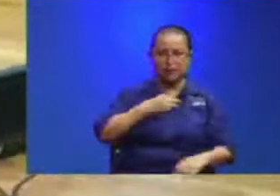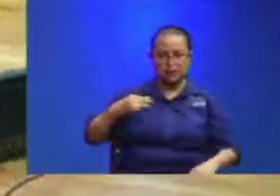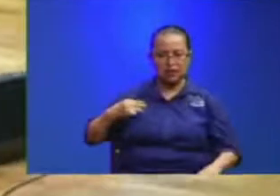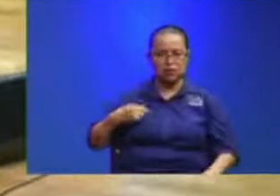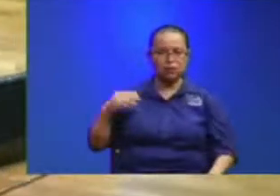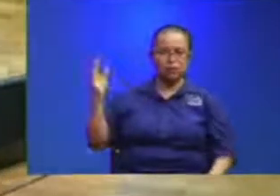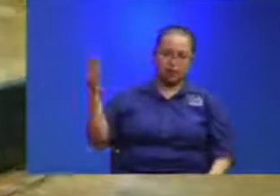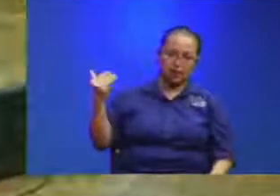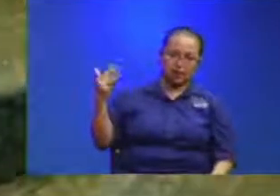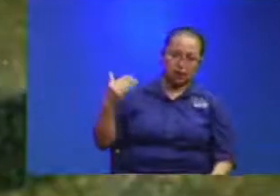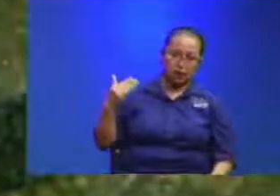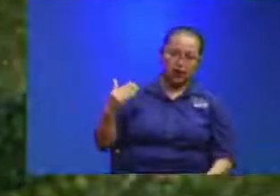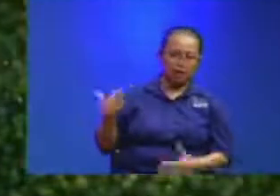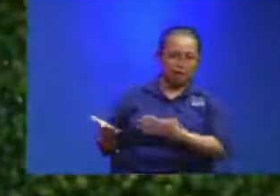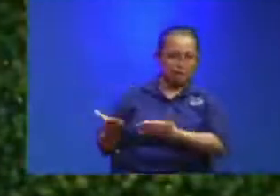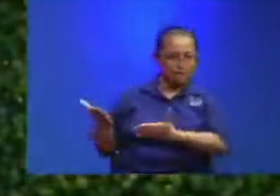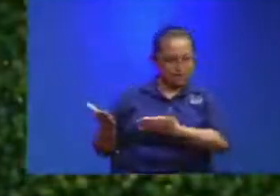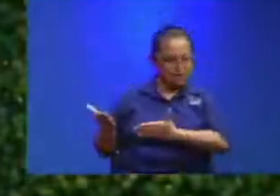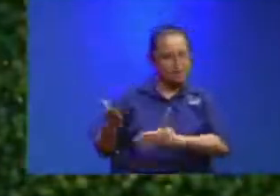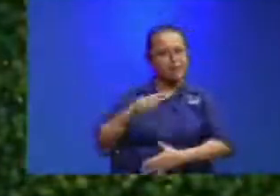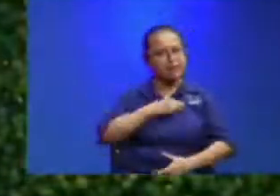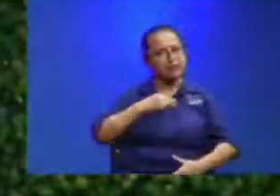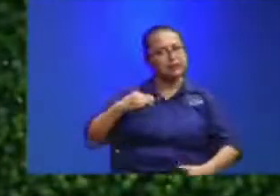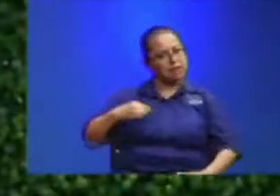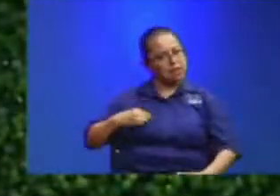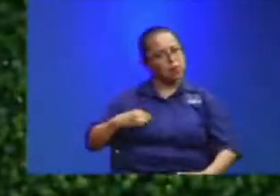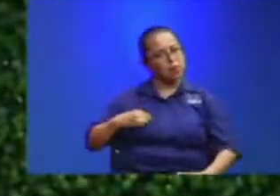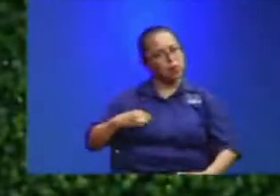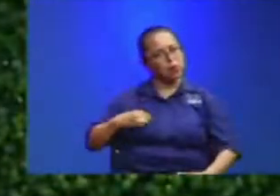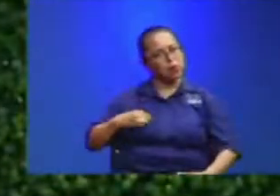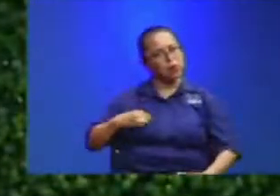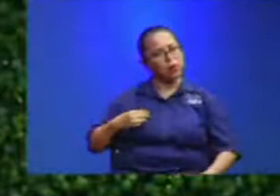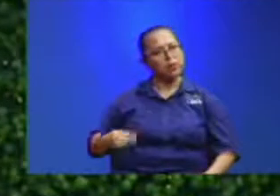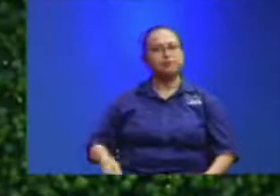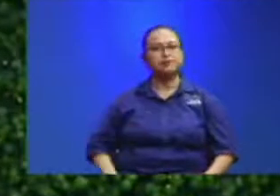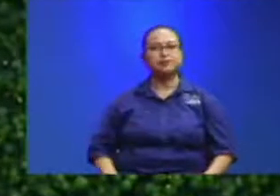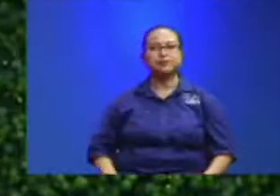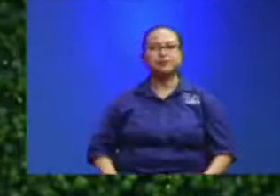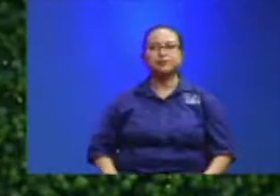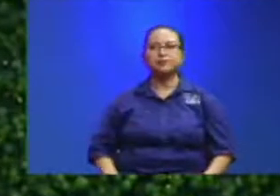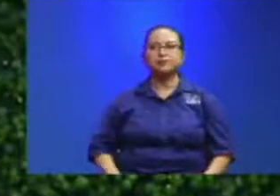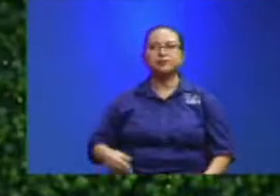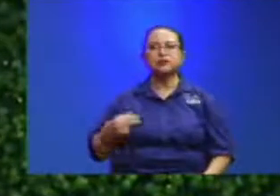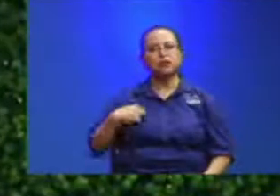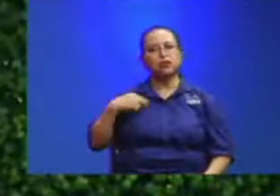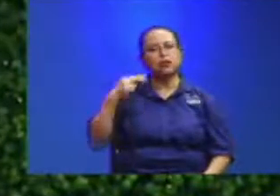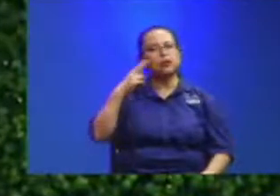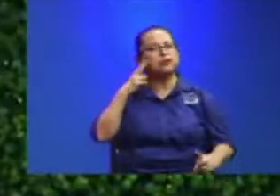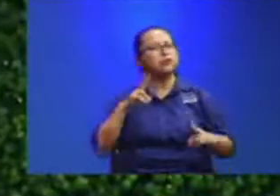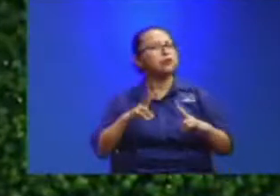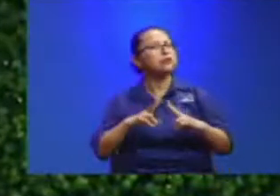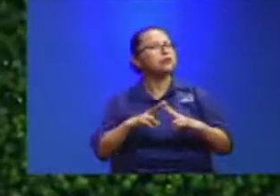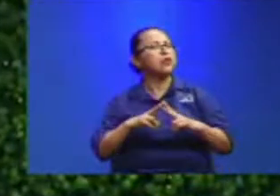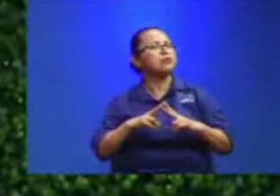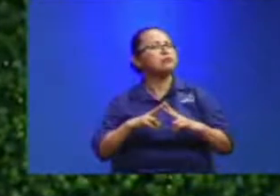los llamo y le digo los llamo los conozco porque los llamo casi al mismo tiempo que